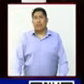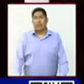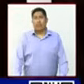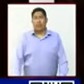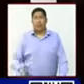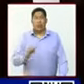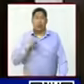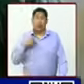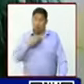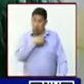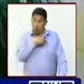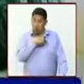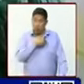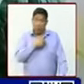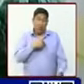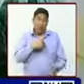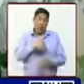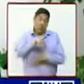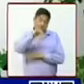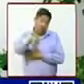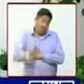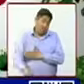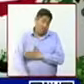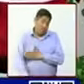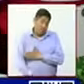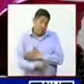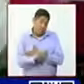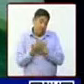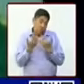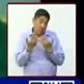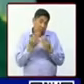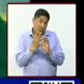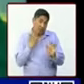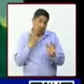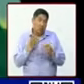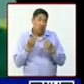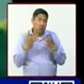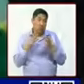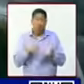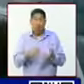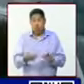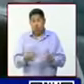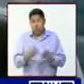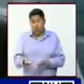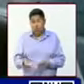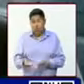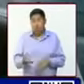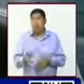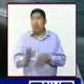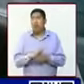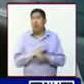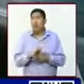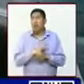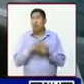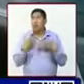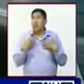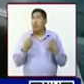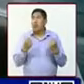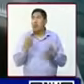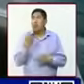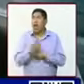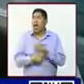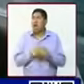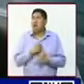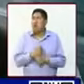Dormimos por las fichas de consulta. Estamos muriendo muchos. Según Ministerio de Salud,